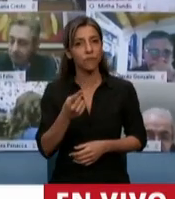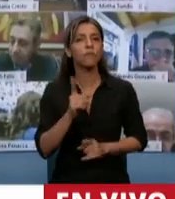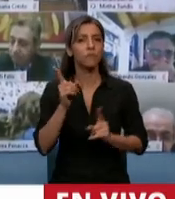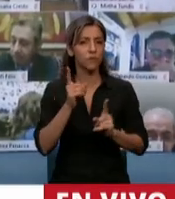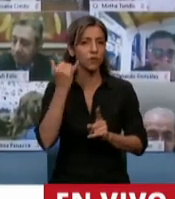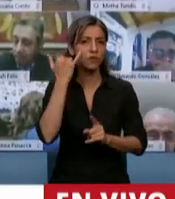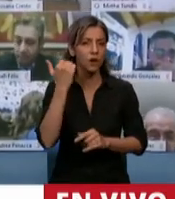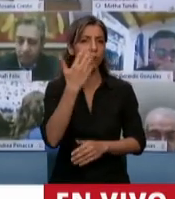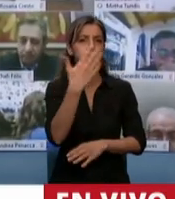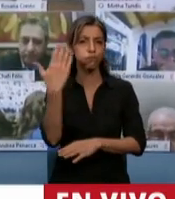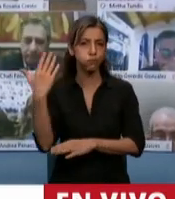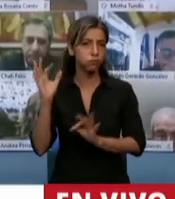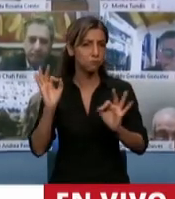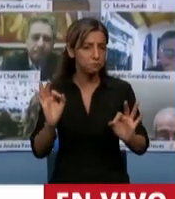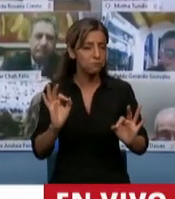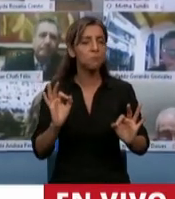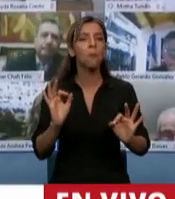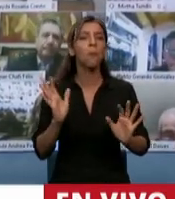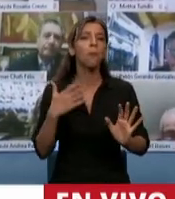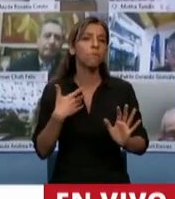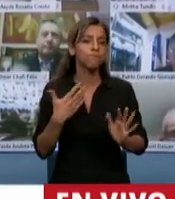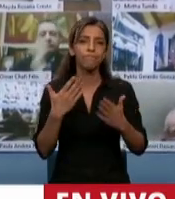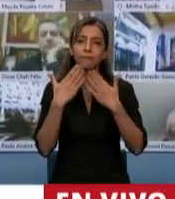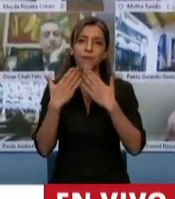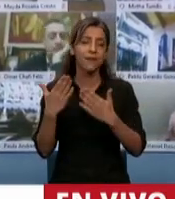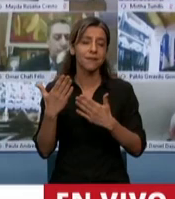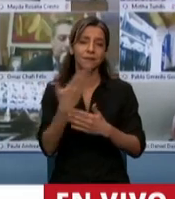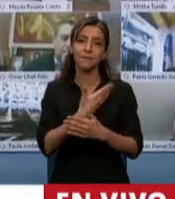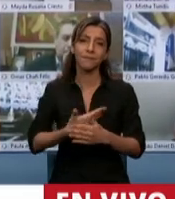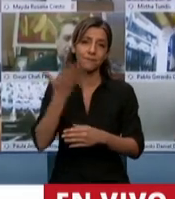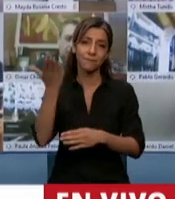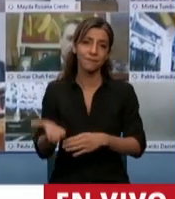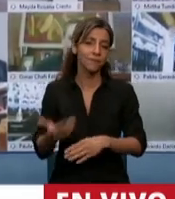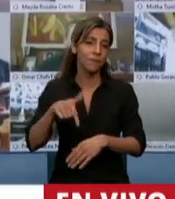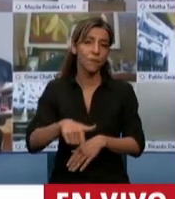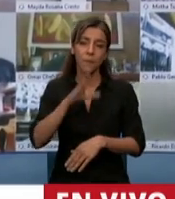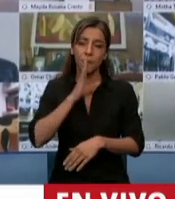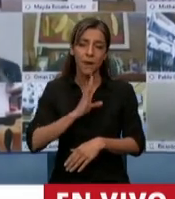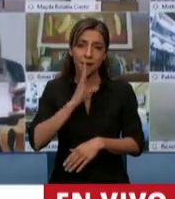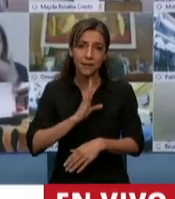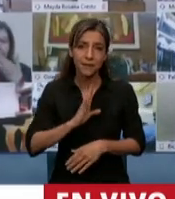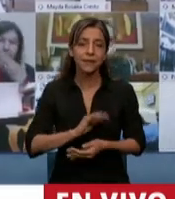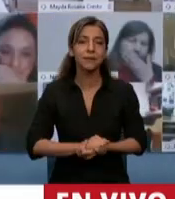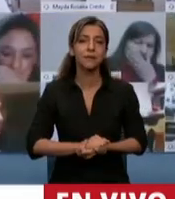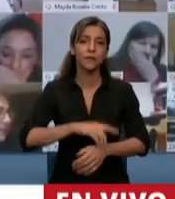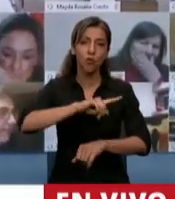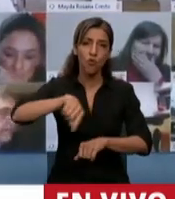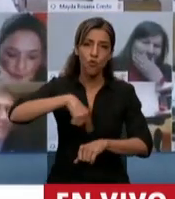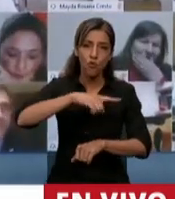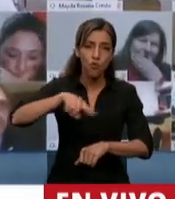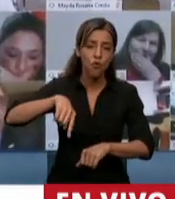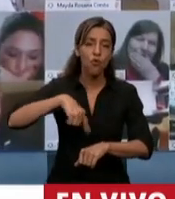otros diputados y diputadas, agradecerle la paciencia que ha tenido durante todas estas horas y